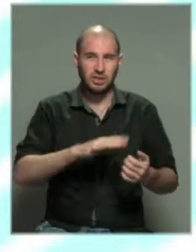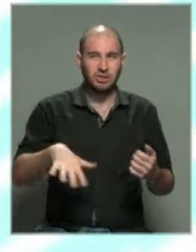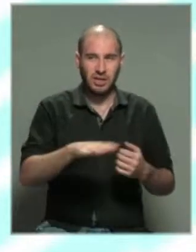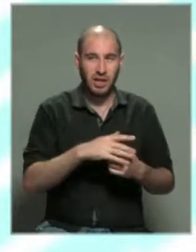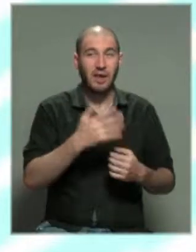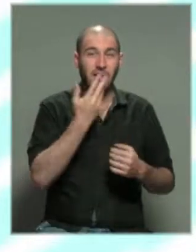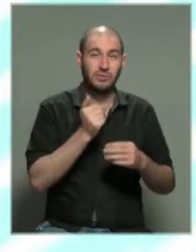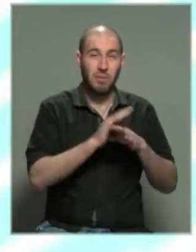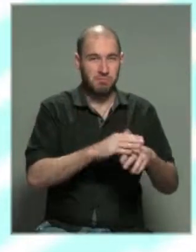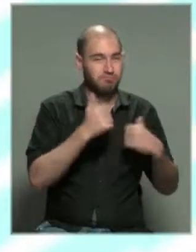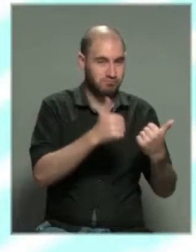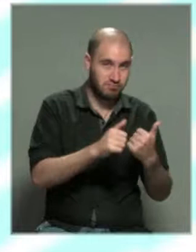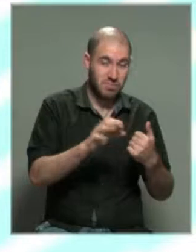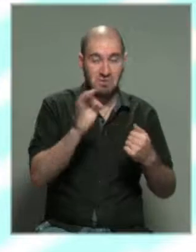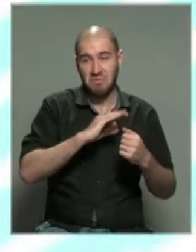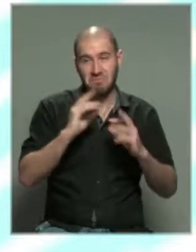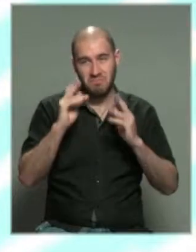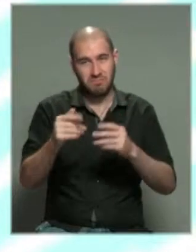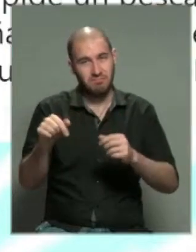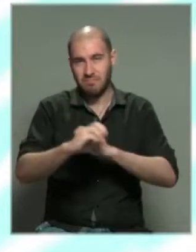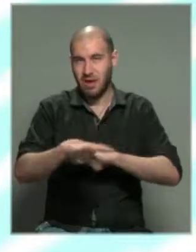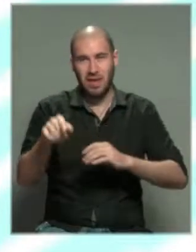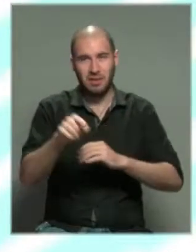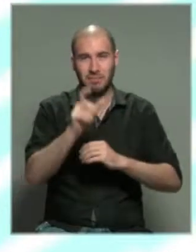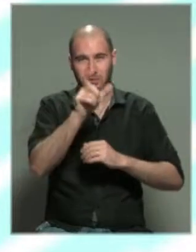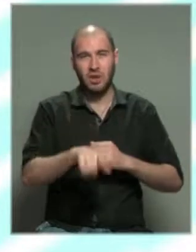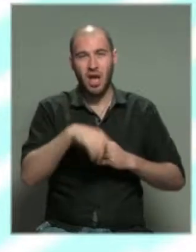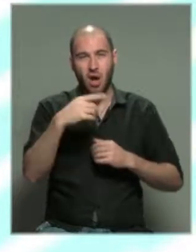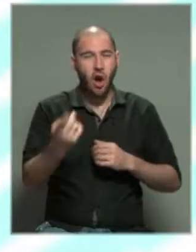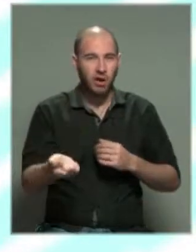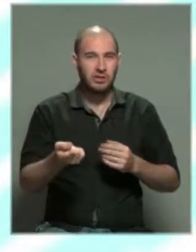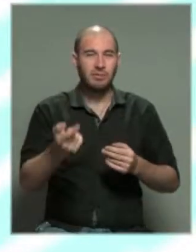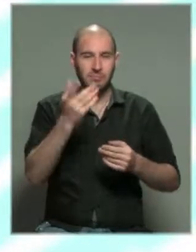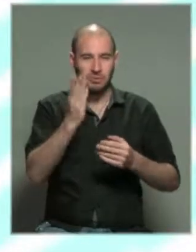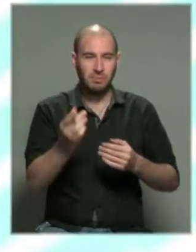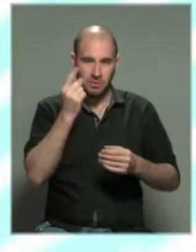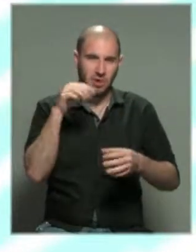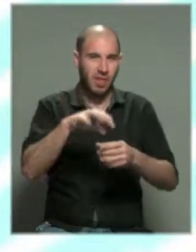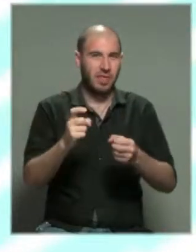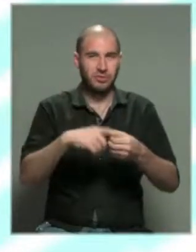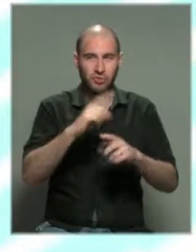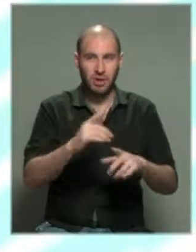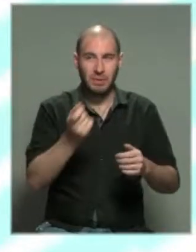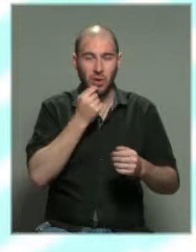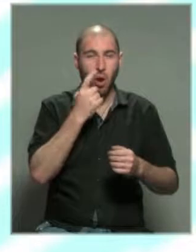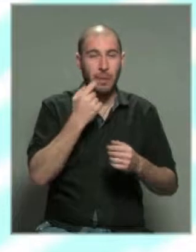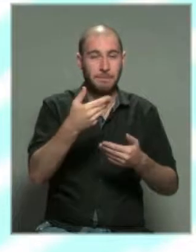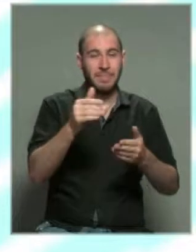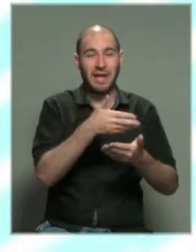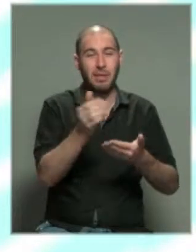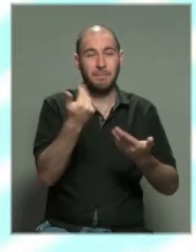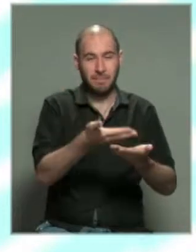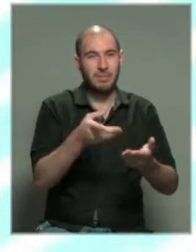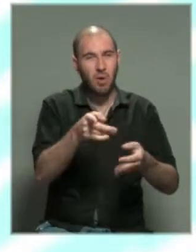les gusta y apoyan, perfecto. Si no, bueno, qué mal por ustedes. Otra persona que no se liga a alguien político. Si un hombre te pide un pescado, no se lo des.